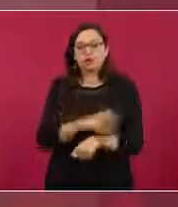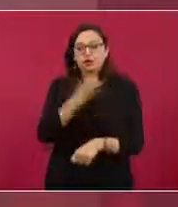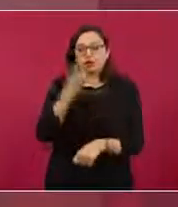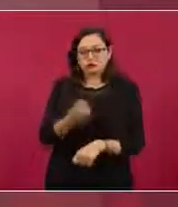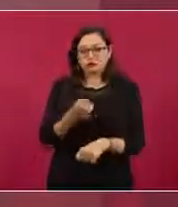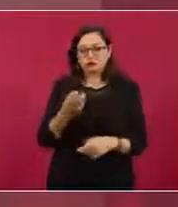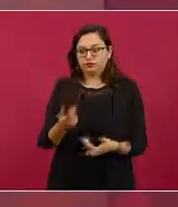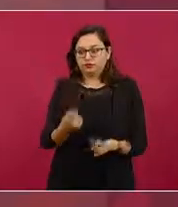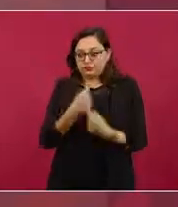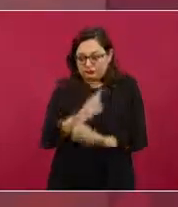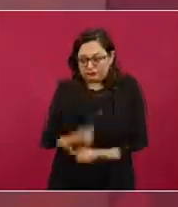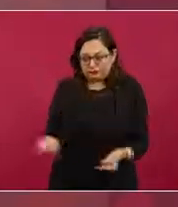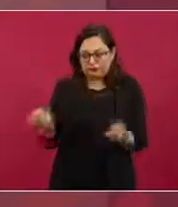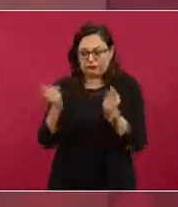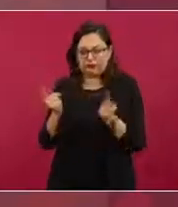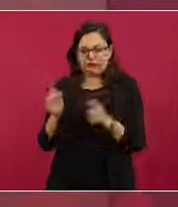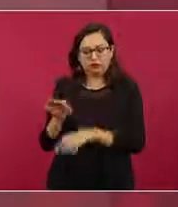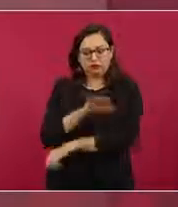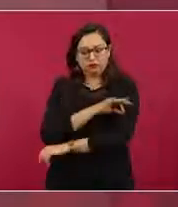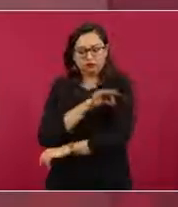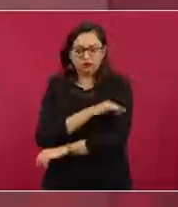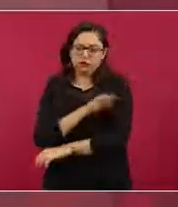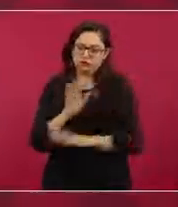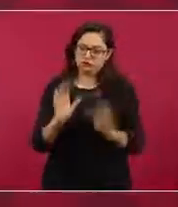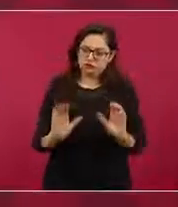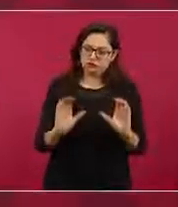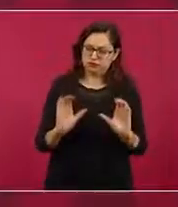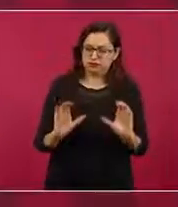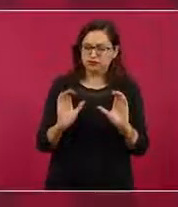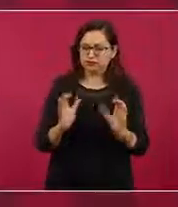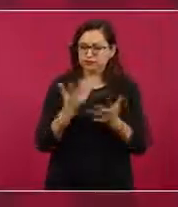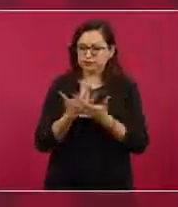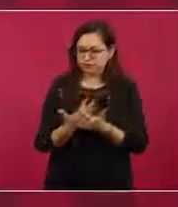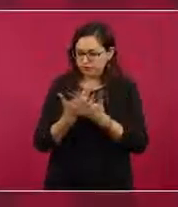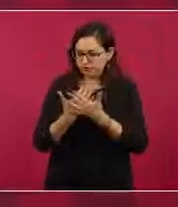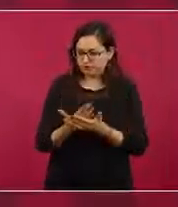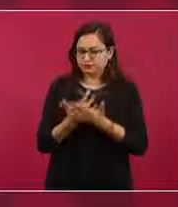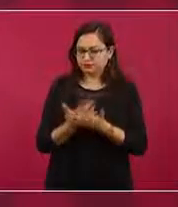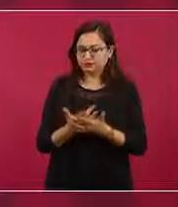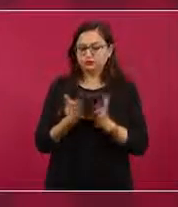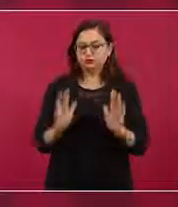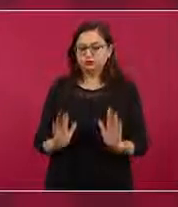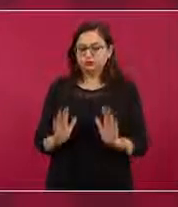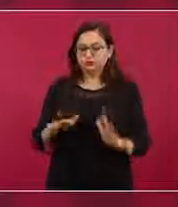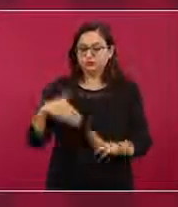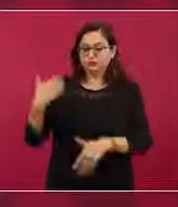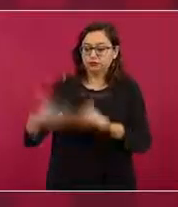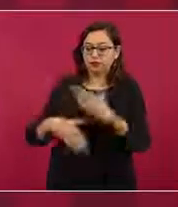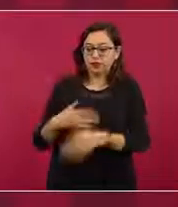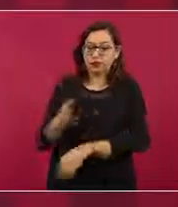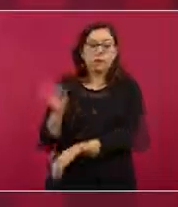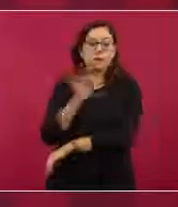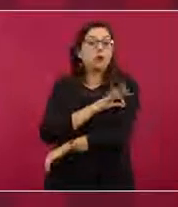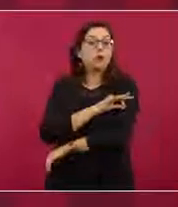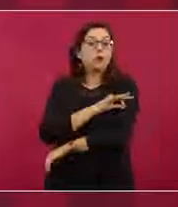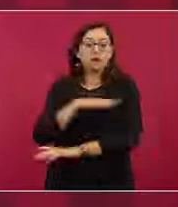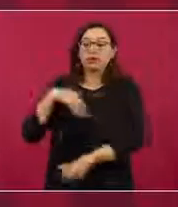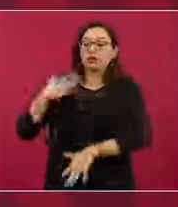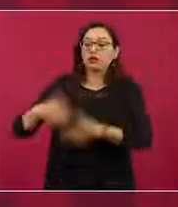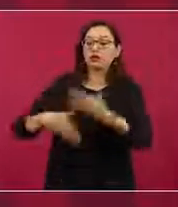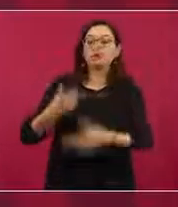tenemos que actuar con prudencia para que no haya efectos secundarios que